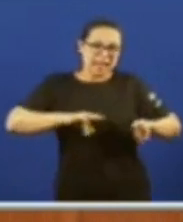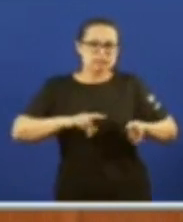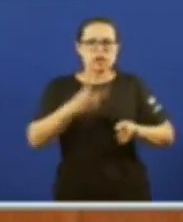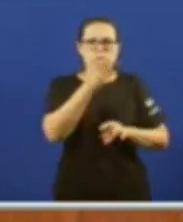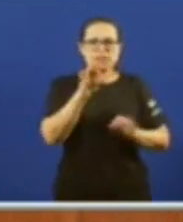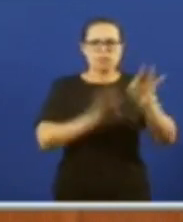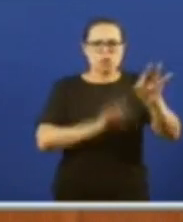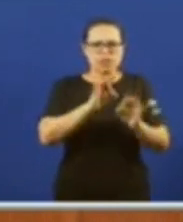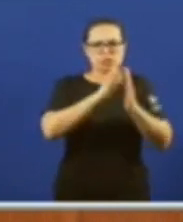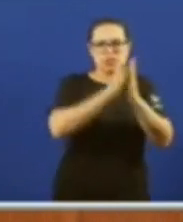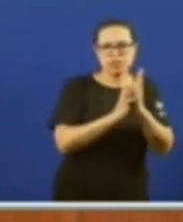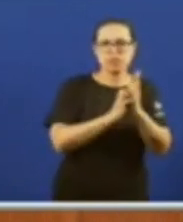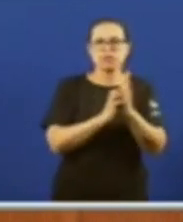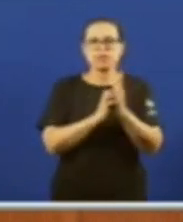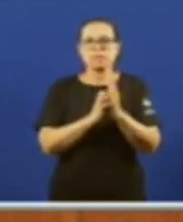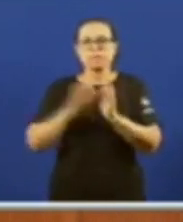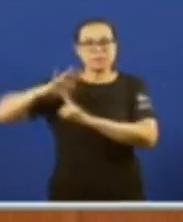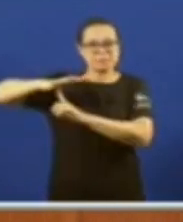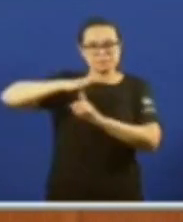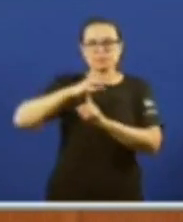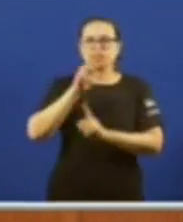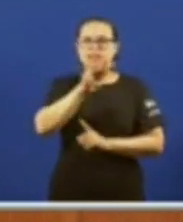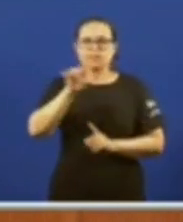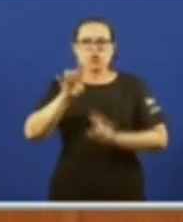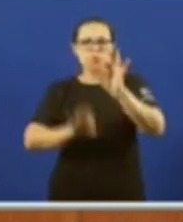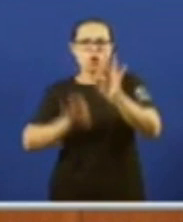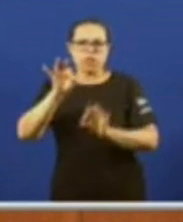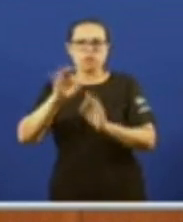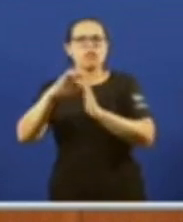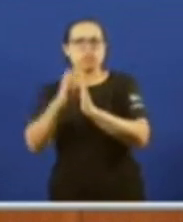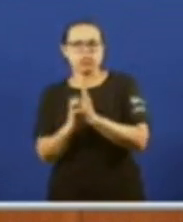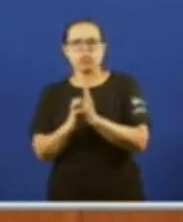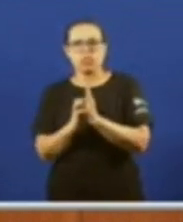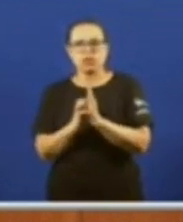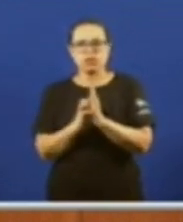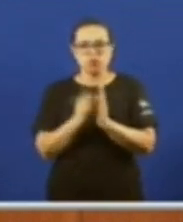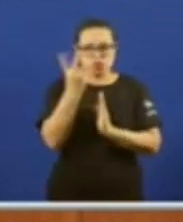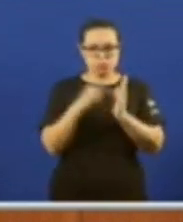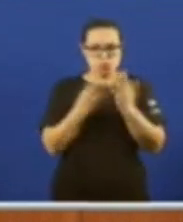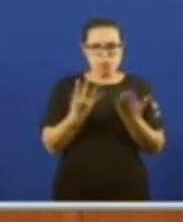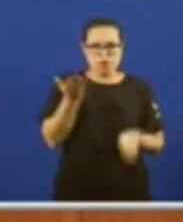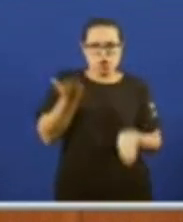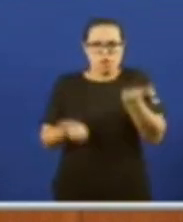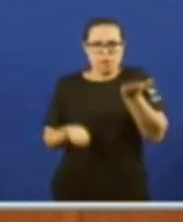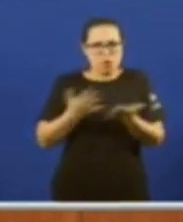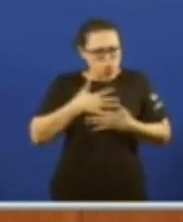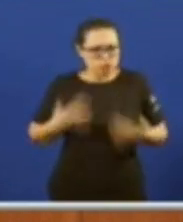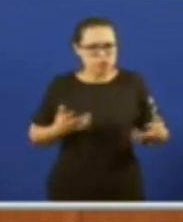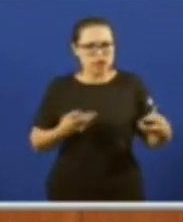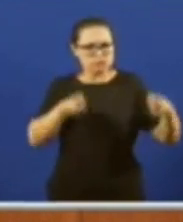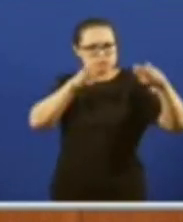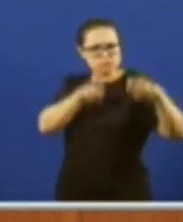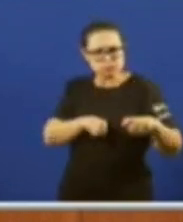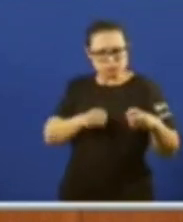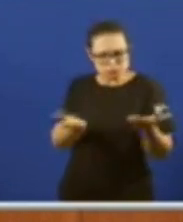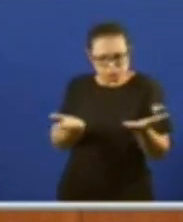31% medios en medios aéreos se comparamos o que hai neste momento co 2009. E cando queira podémolo comprobar.